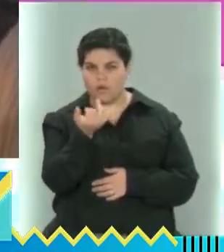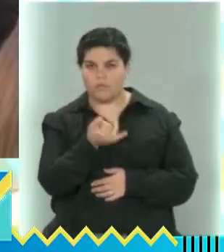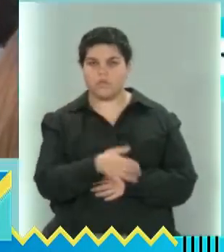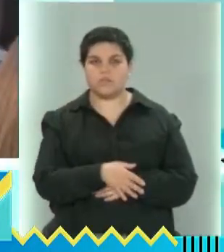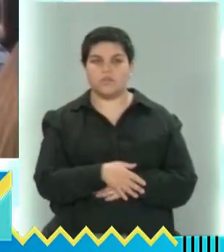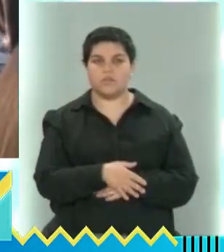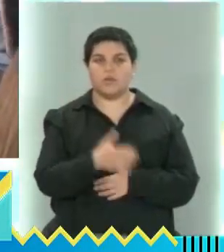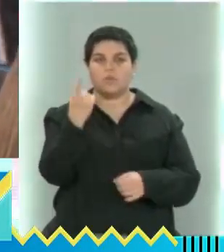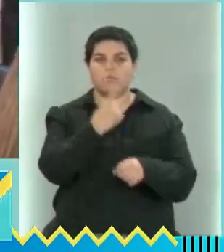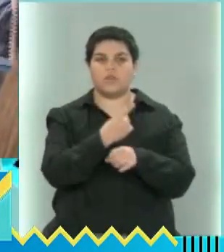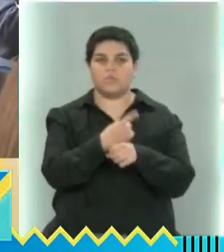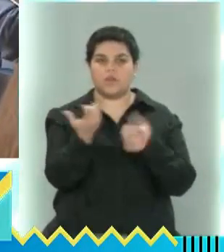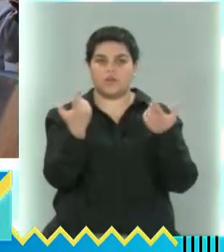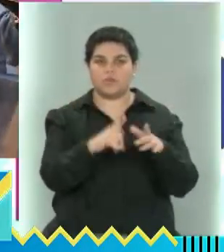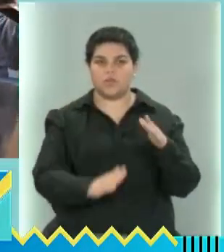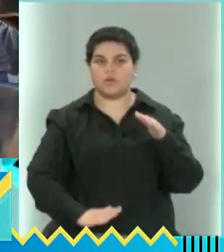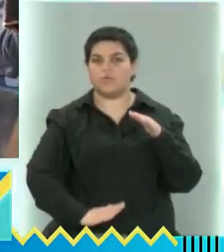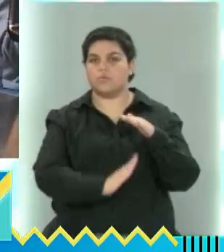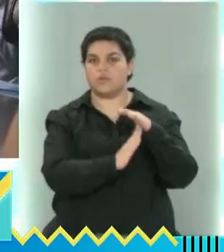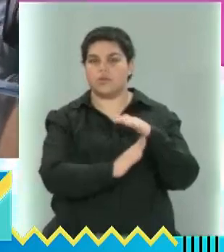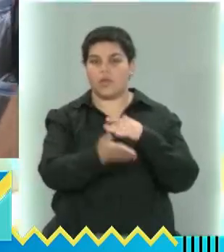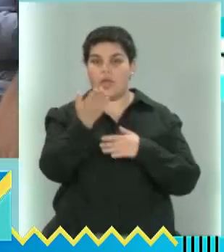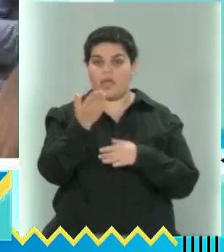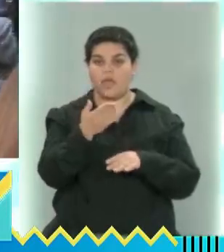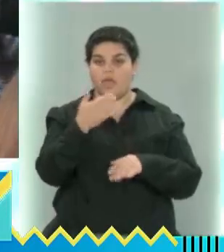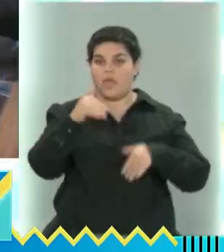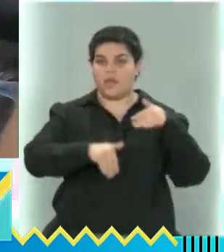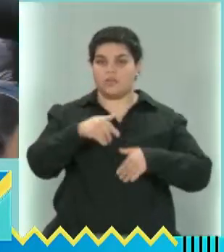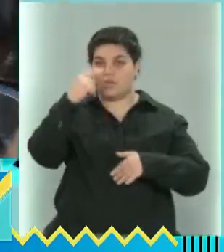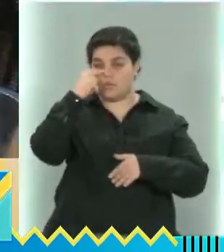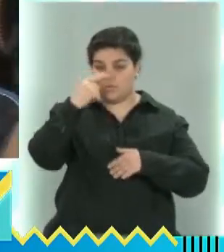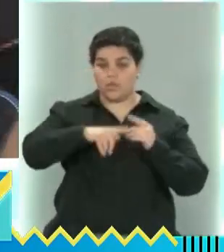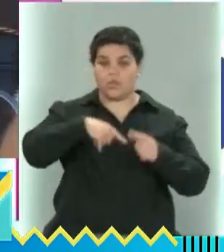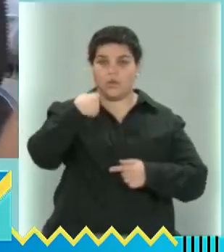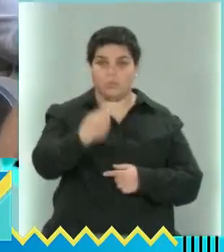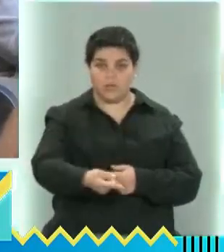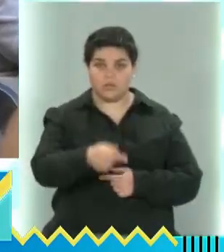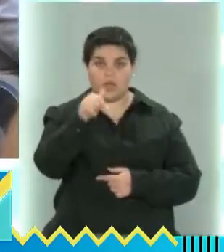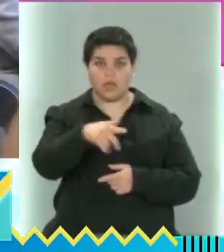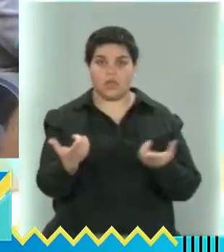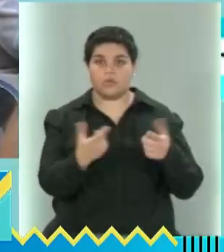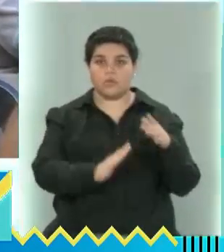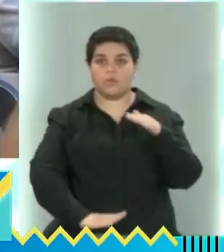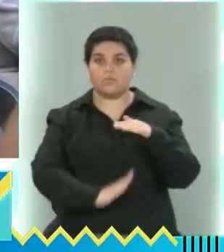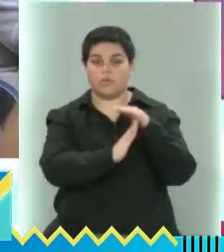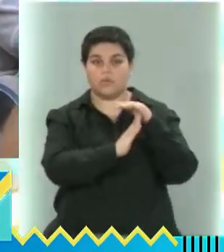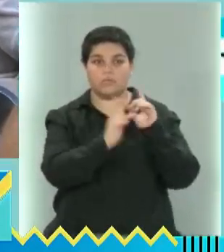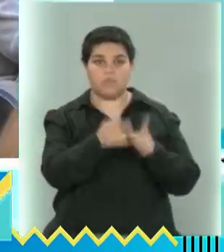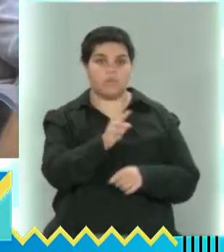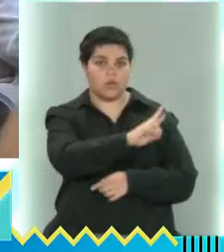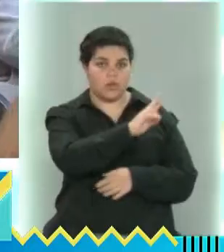primer Consejo Superior después de las elecciones de junio, fue el propio rector el que Claro.